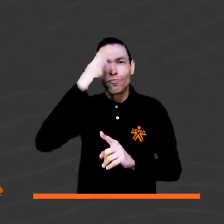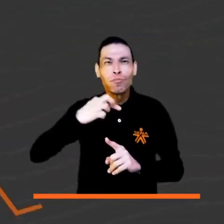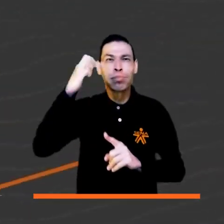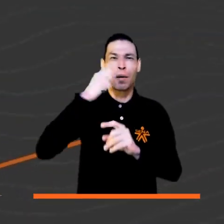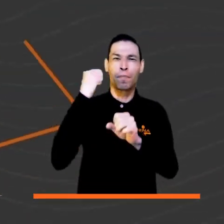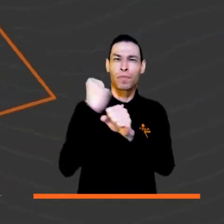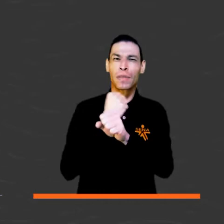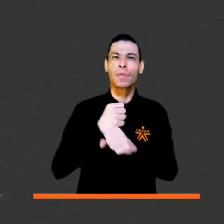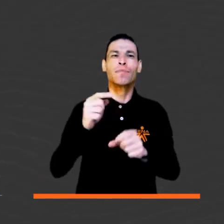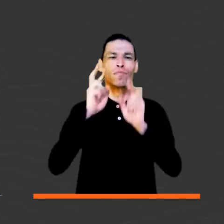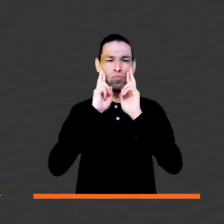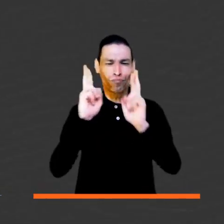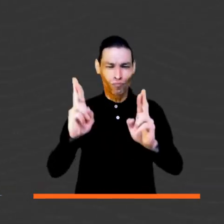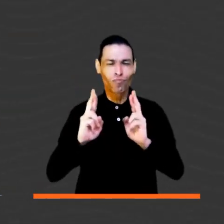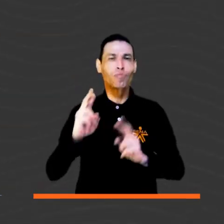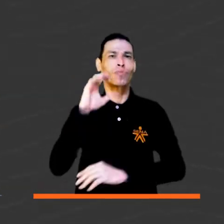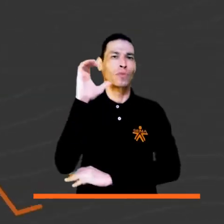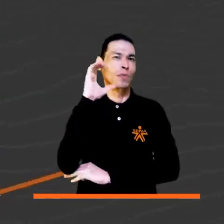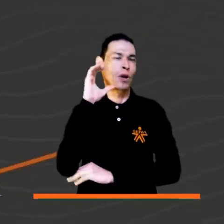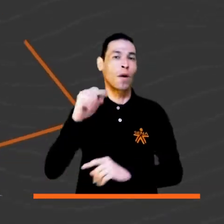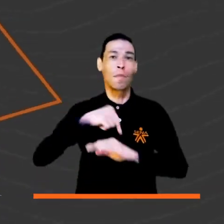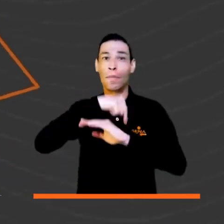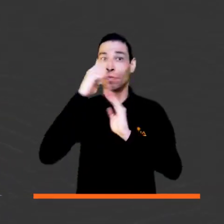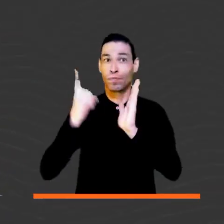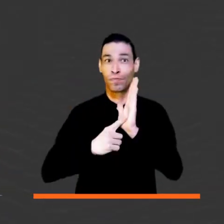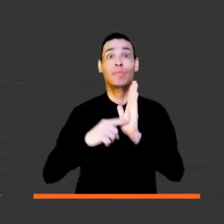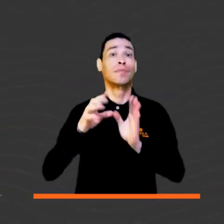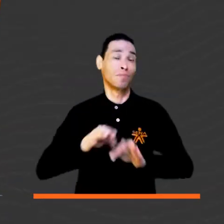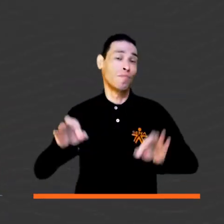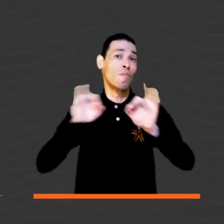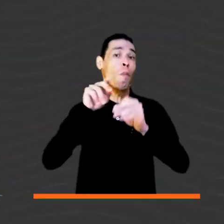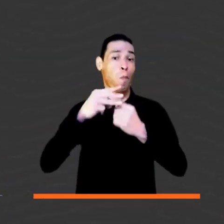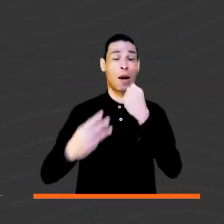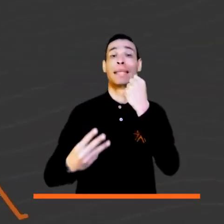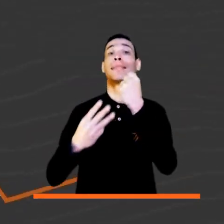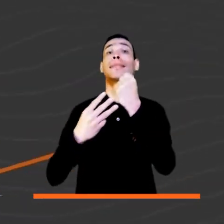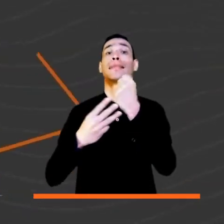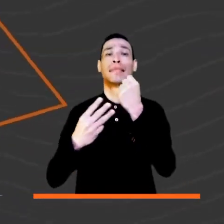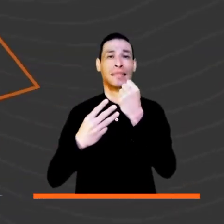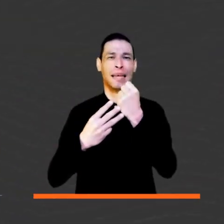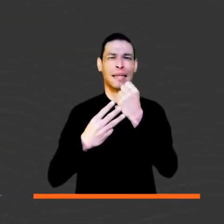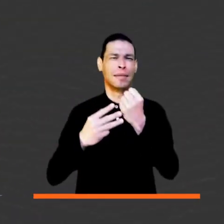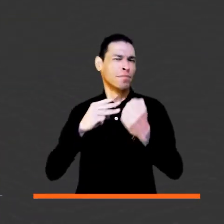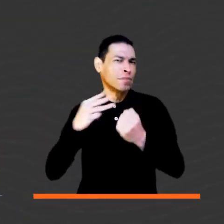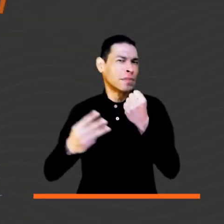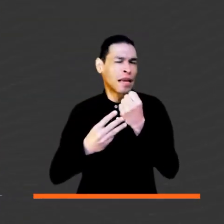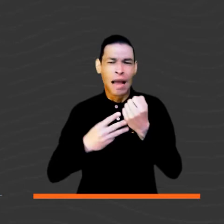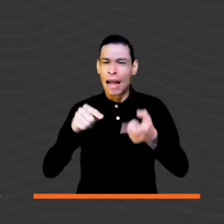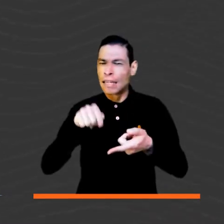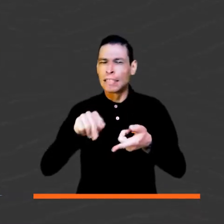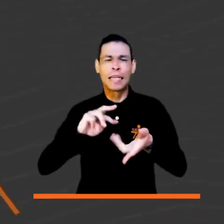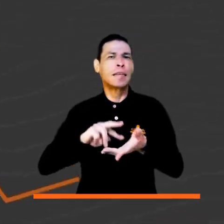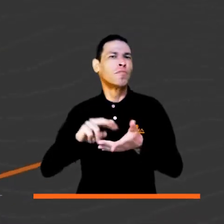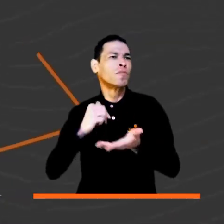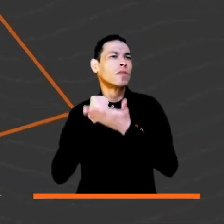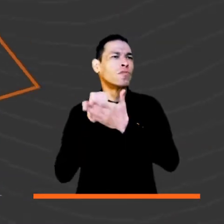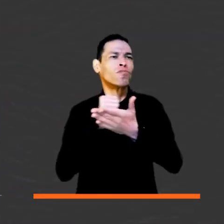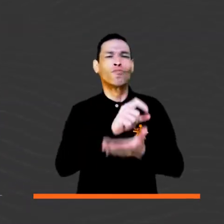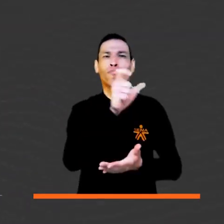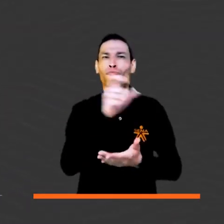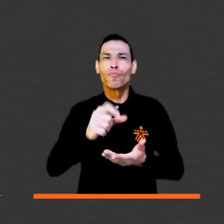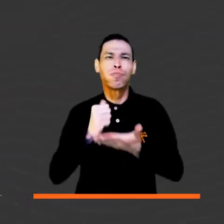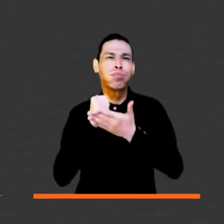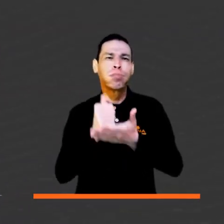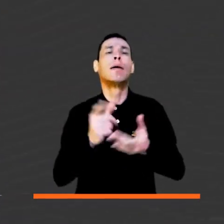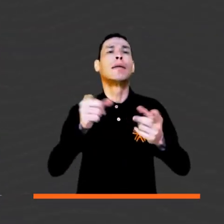el trabajo, obviamente, y un reconocimiento de país. Muy importante porque estamos hablando del SENA, que es una institución que además de inspirar